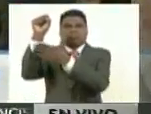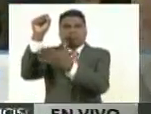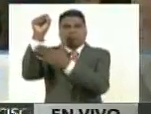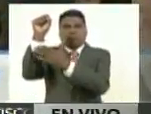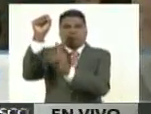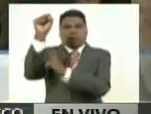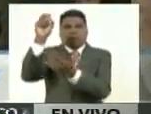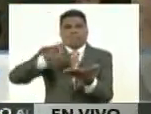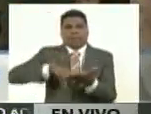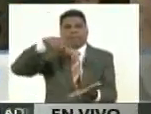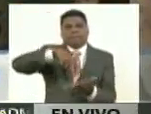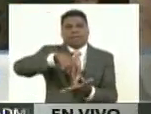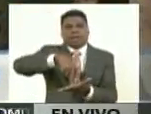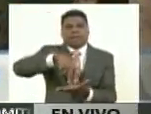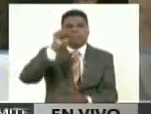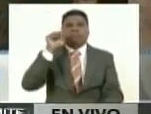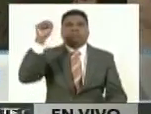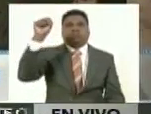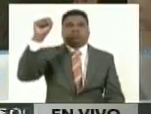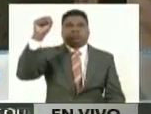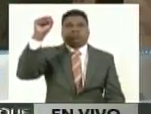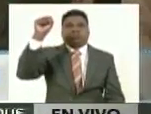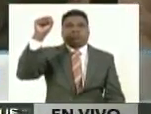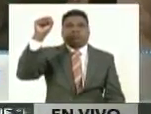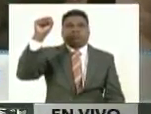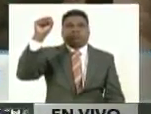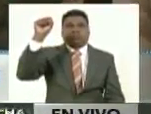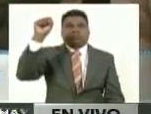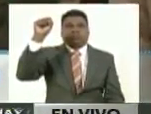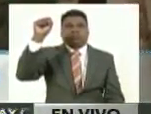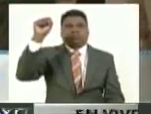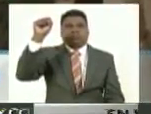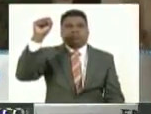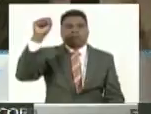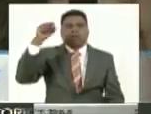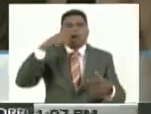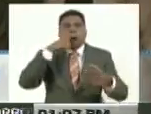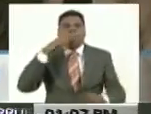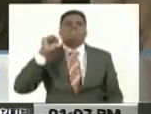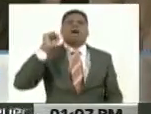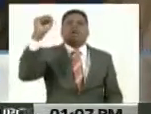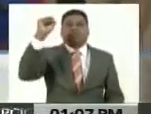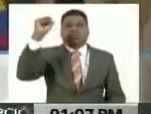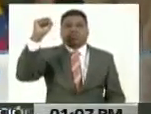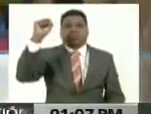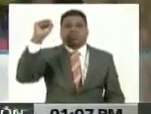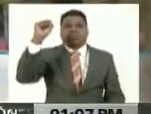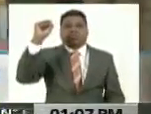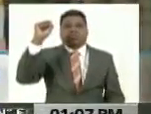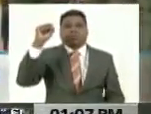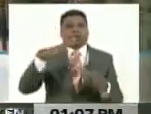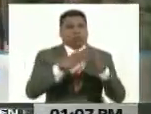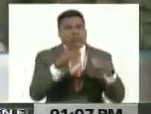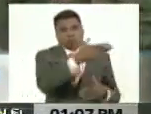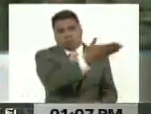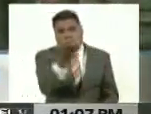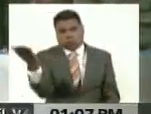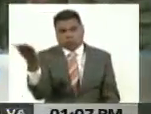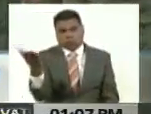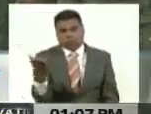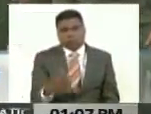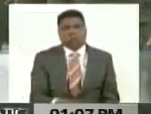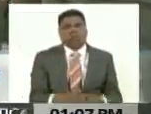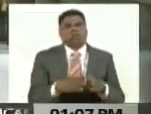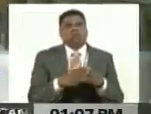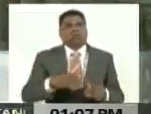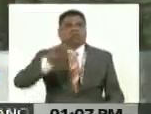Puestos de pie y puño en alto. Atención, fir. Con Maduro. ¡Con Maduro! No, todo el pueblo, todos.